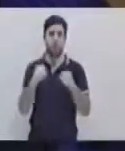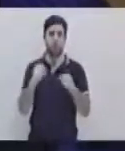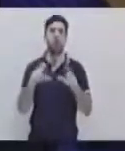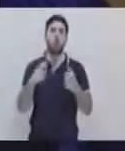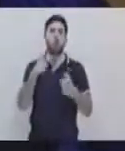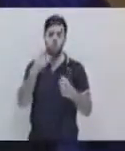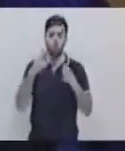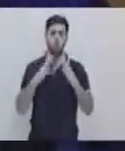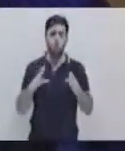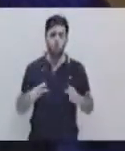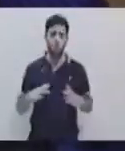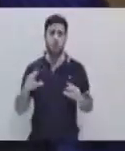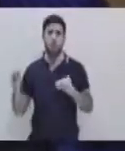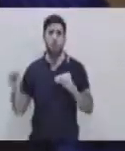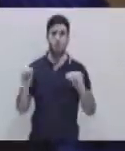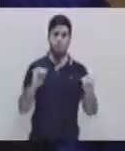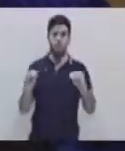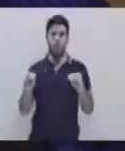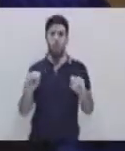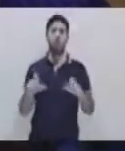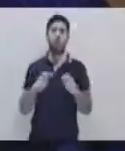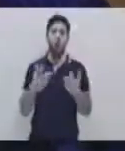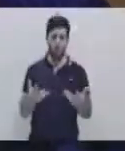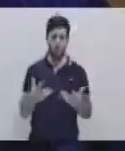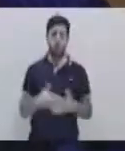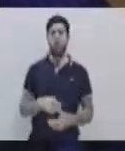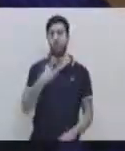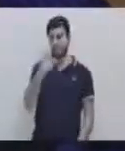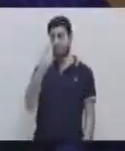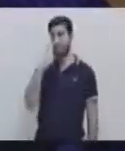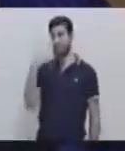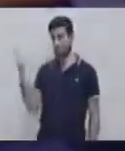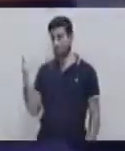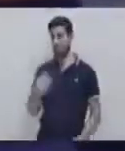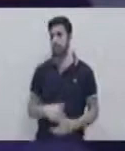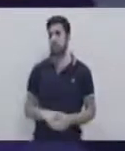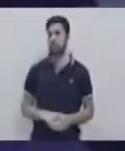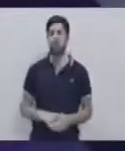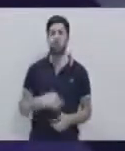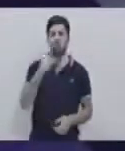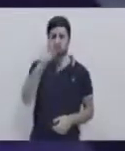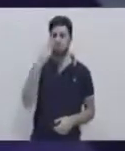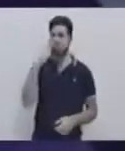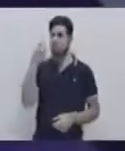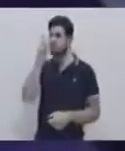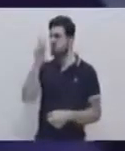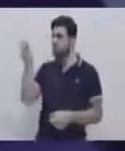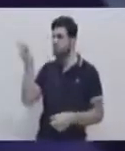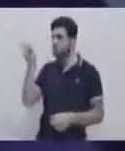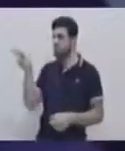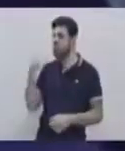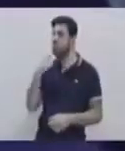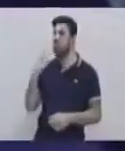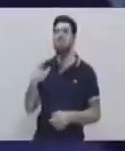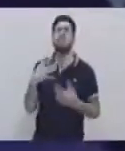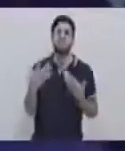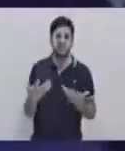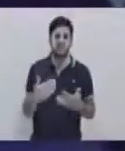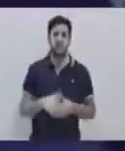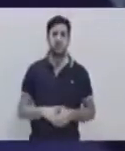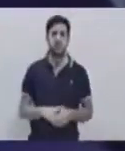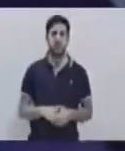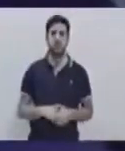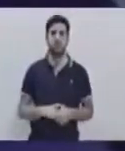realizando movimientos con tu cuerpo. Veamos la primera acción. Lee detenidamente lo que te muestro en la